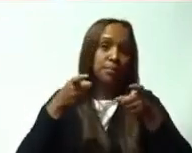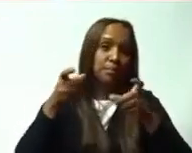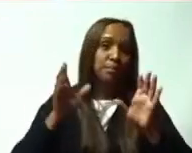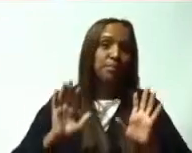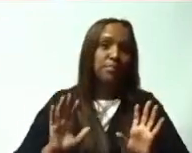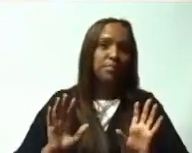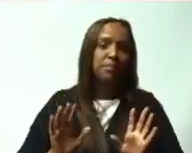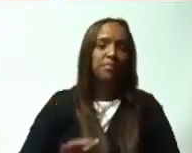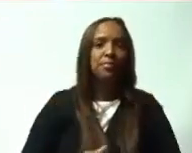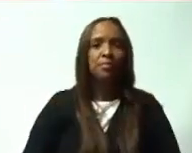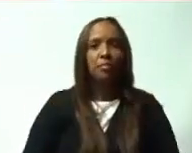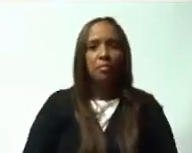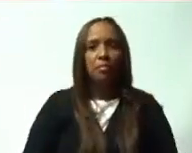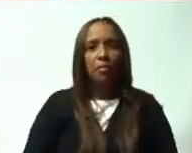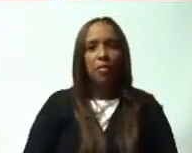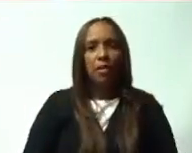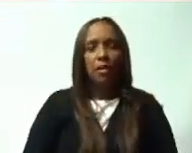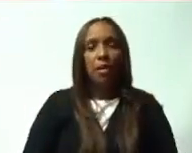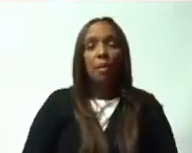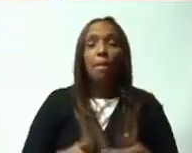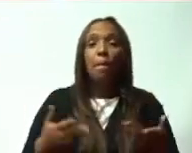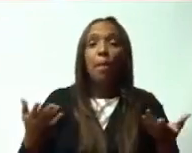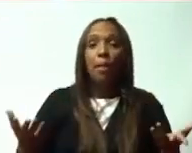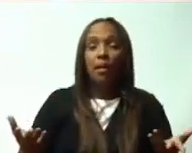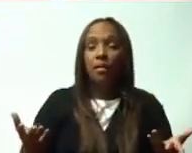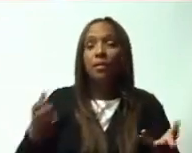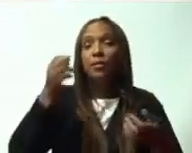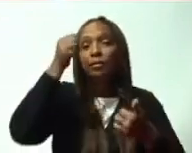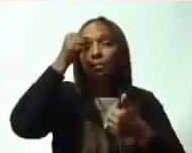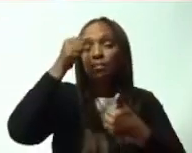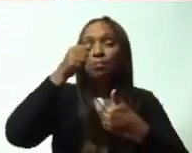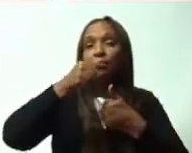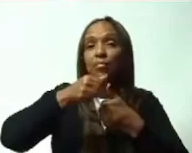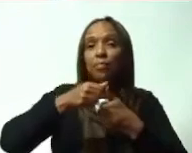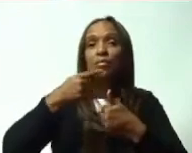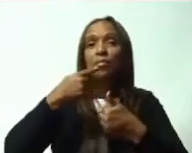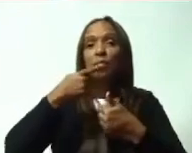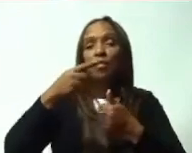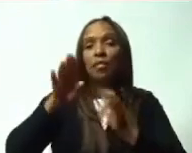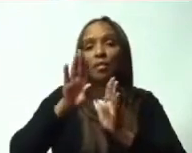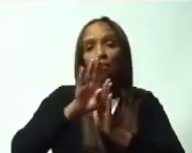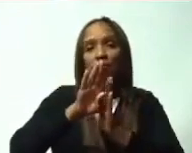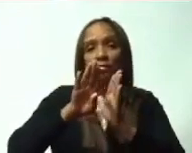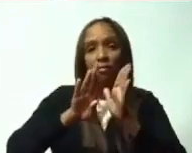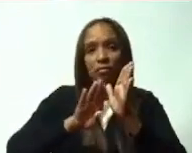sol. Todo está debajo del sol.